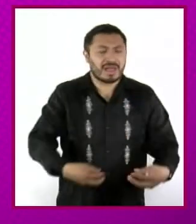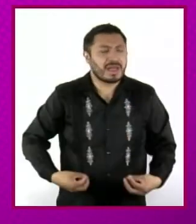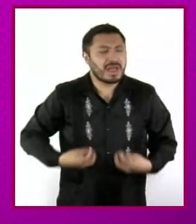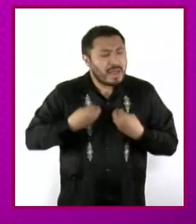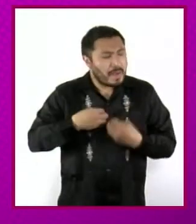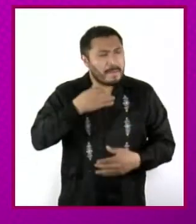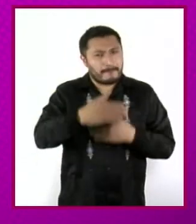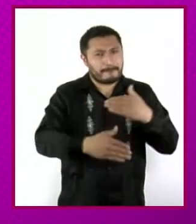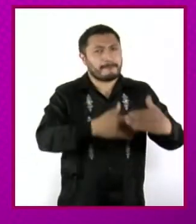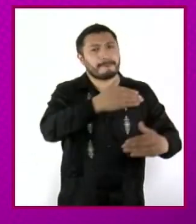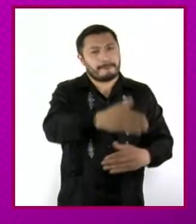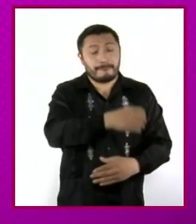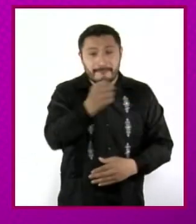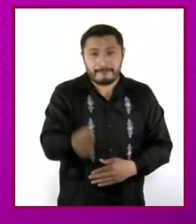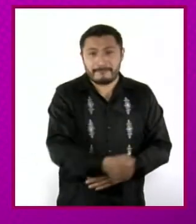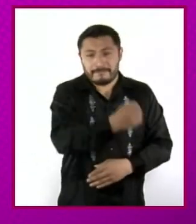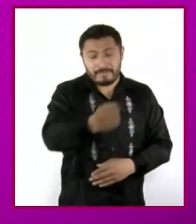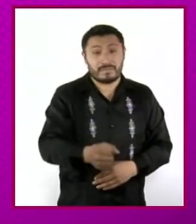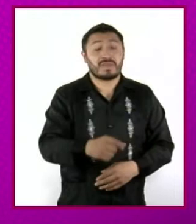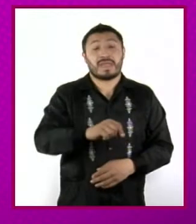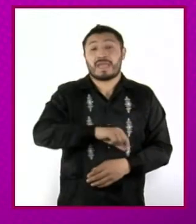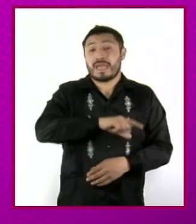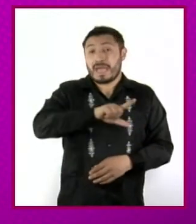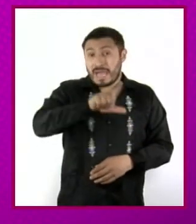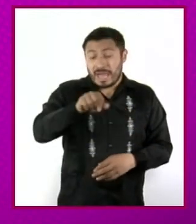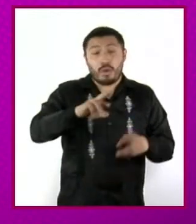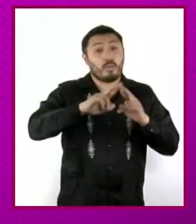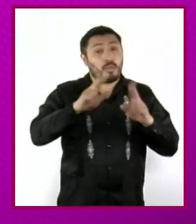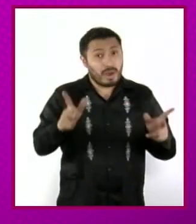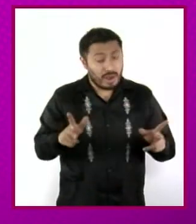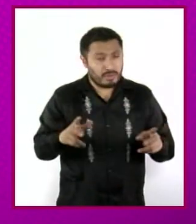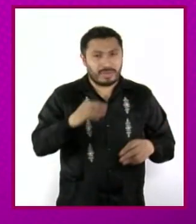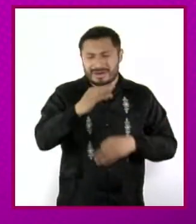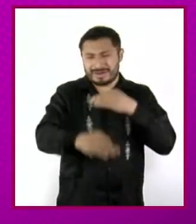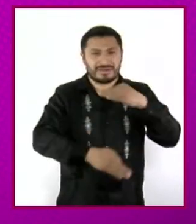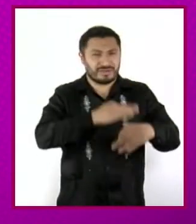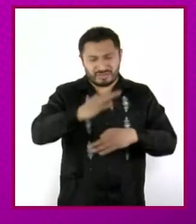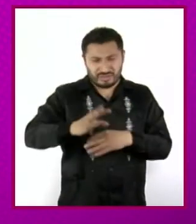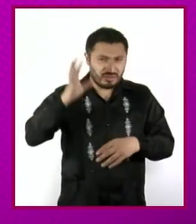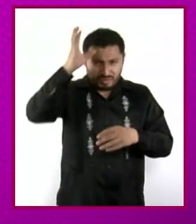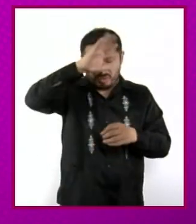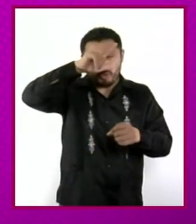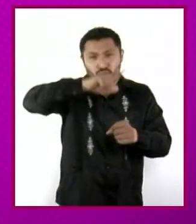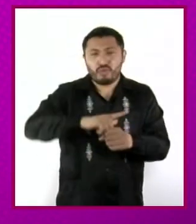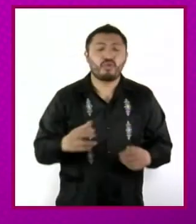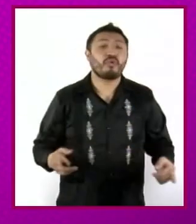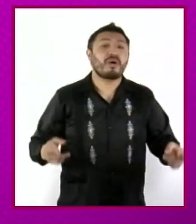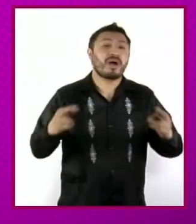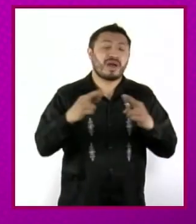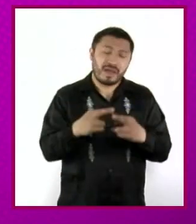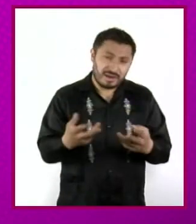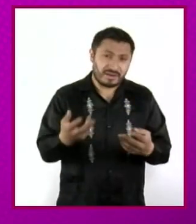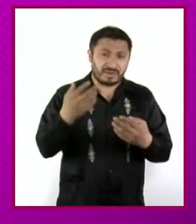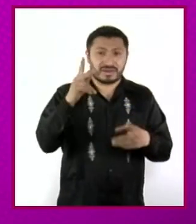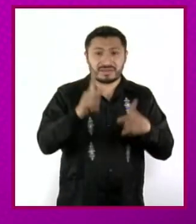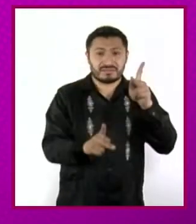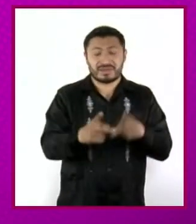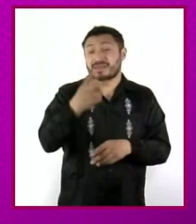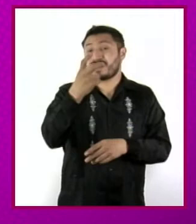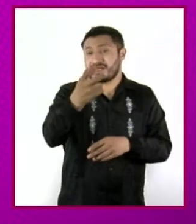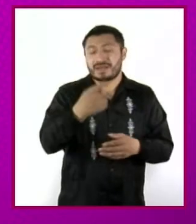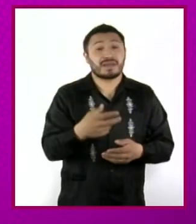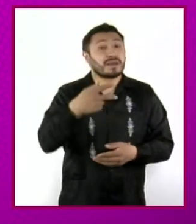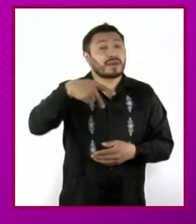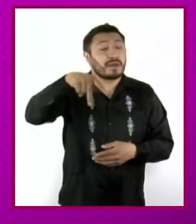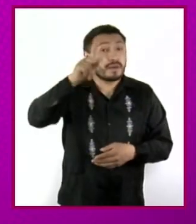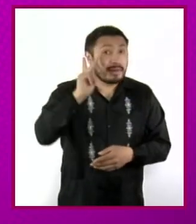adelante, se va a romper. Todas las culturas, todas las religiones nos han hablado de esto,